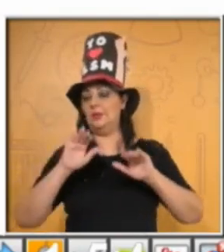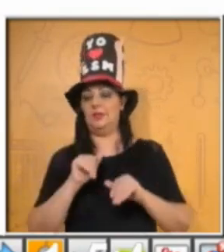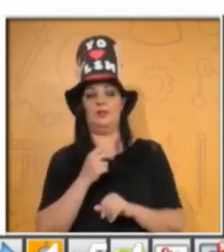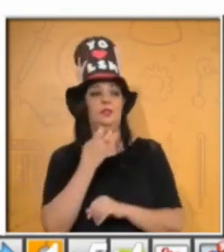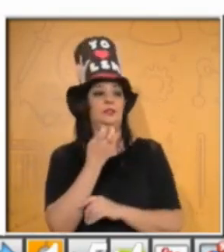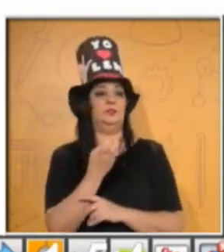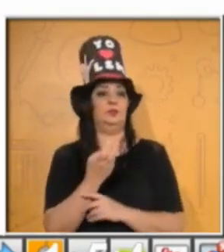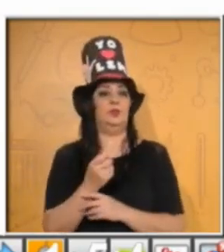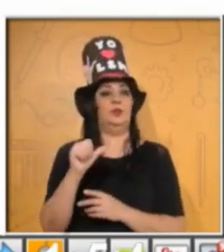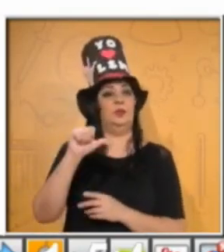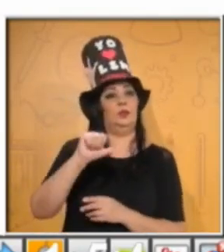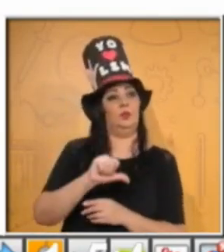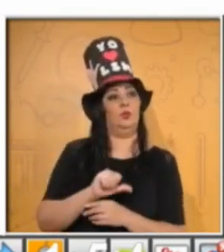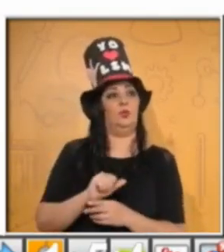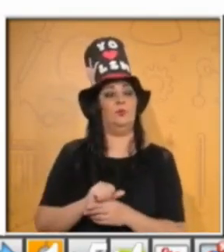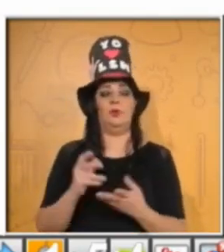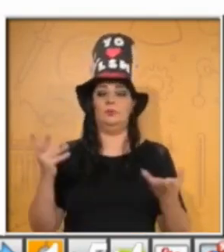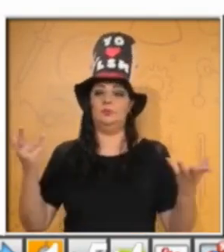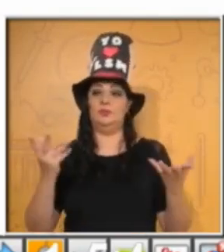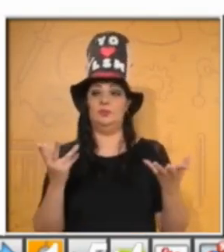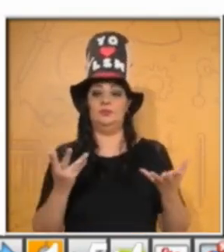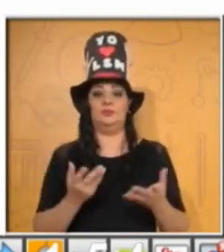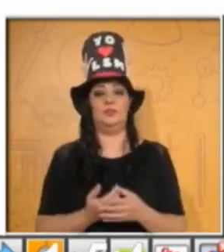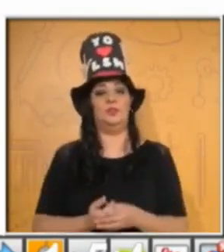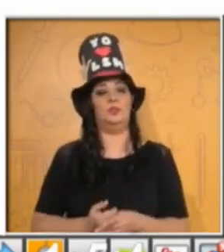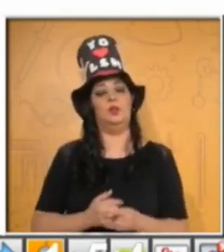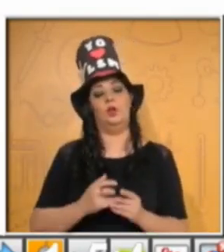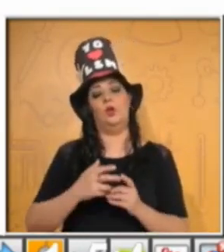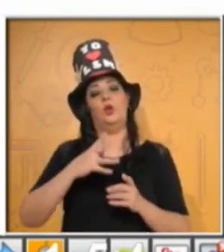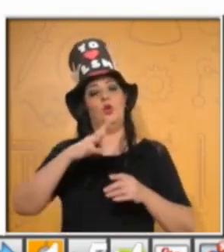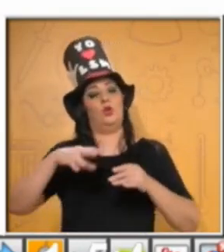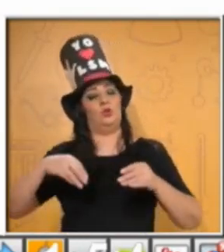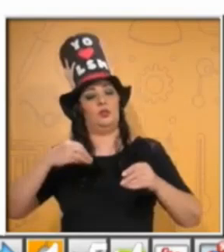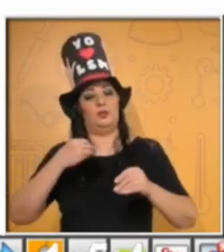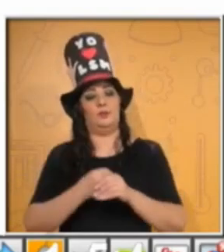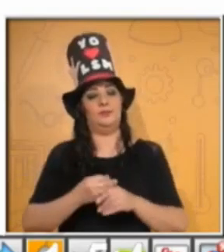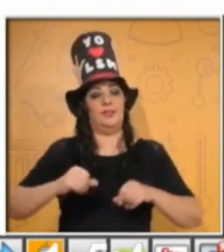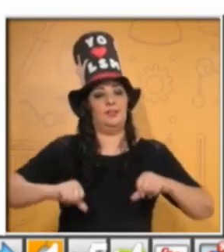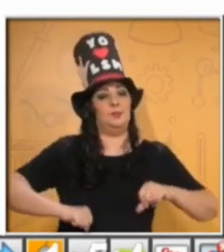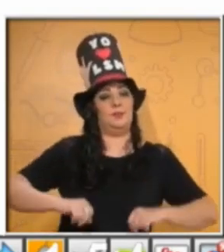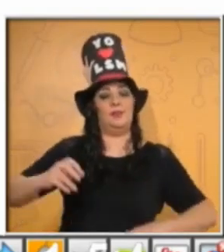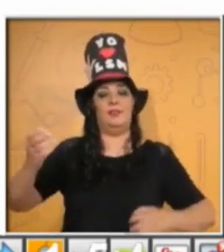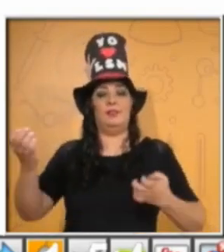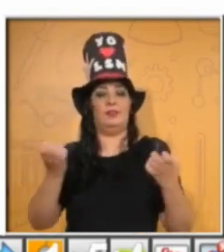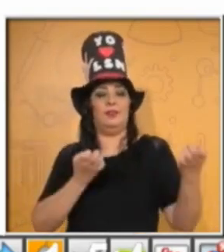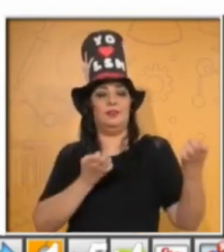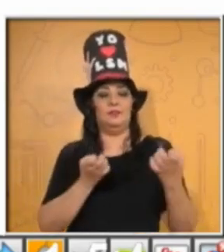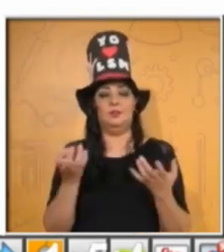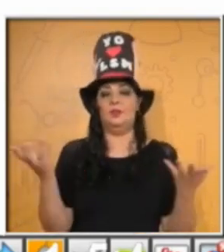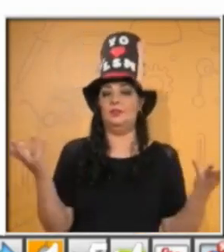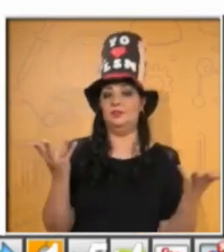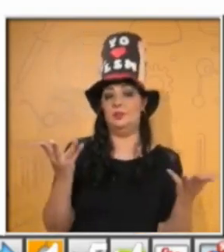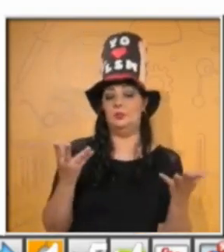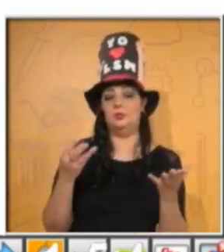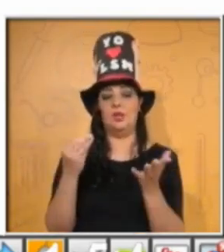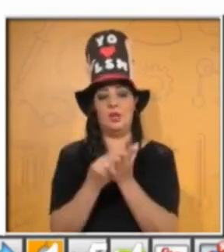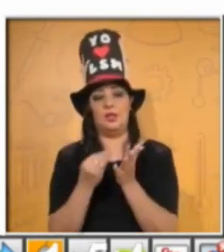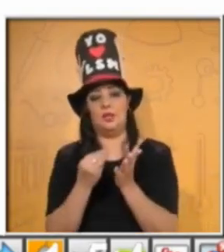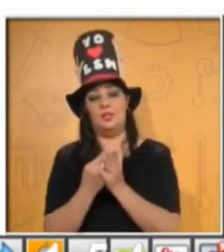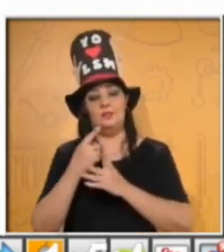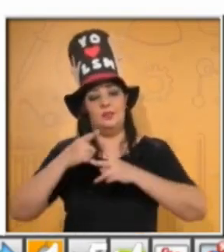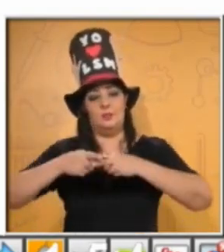del día de hoy, vamos a realizar otra vez la pausa activa que hicimos en la intervención de la clase de